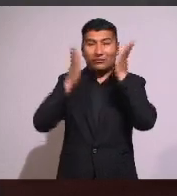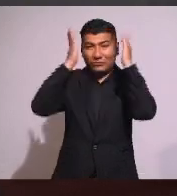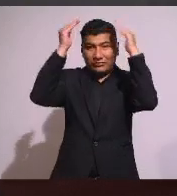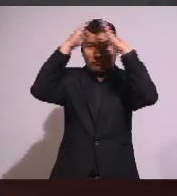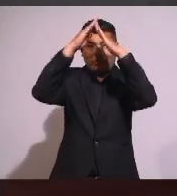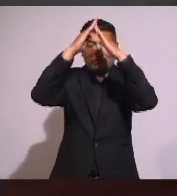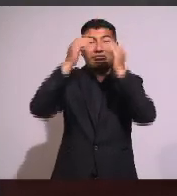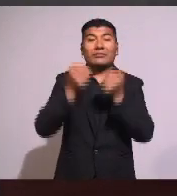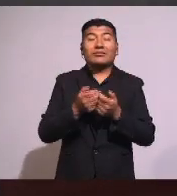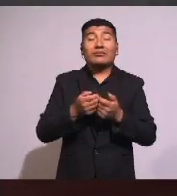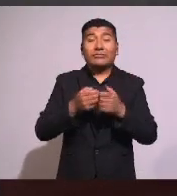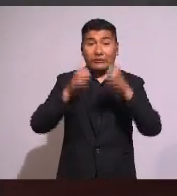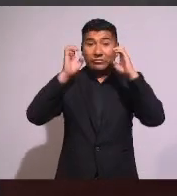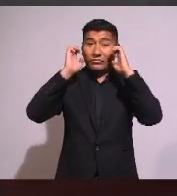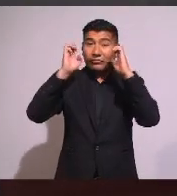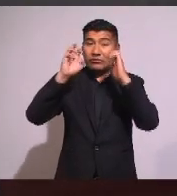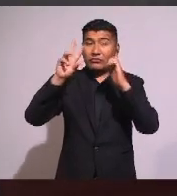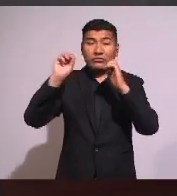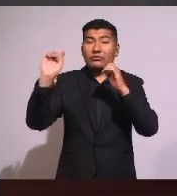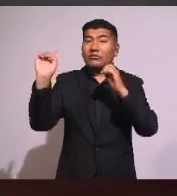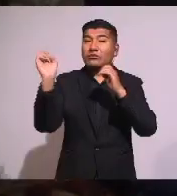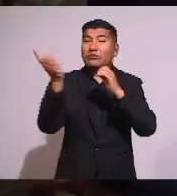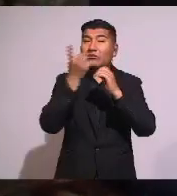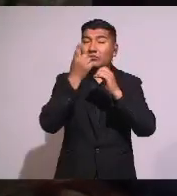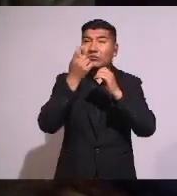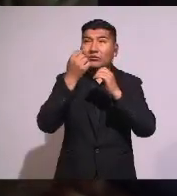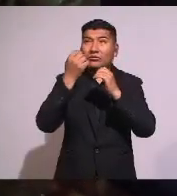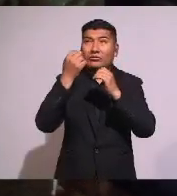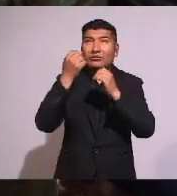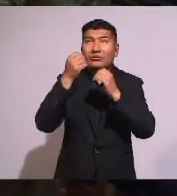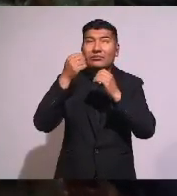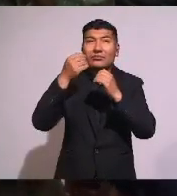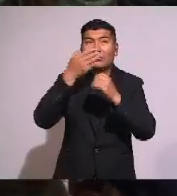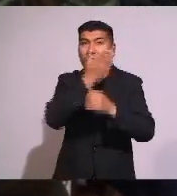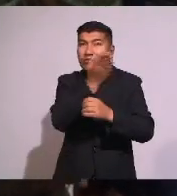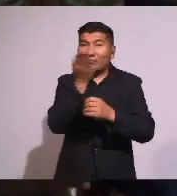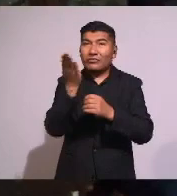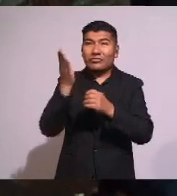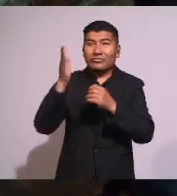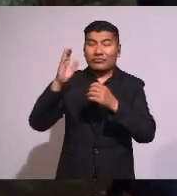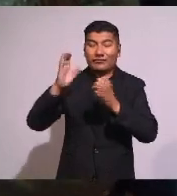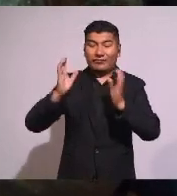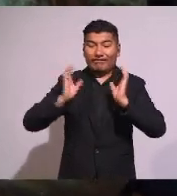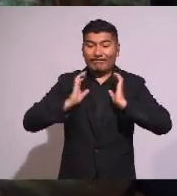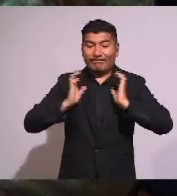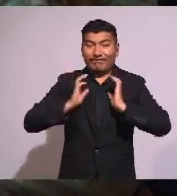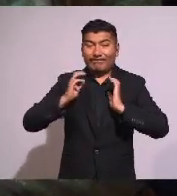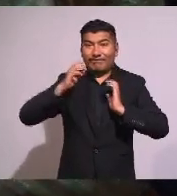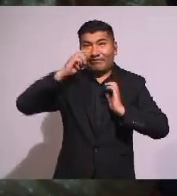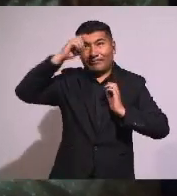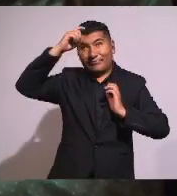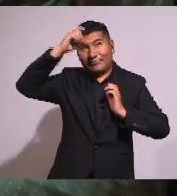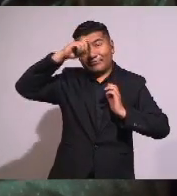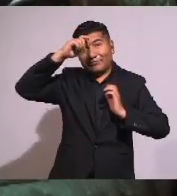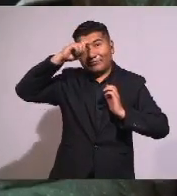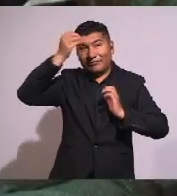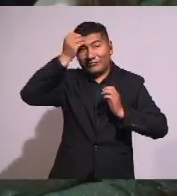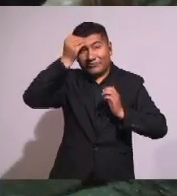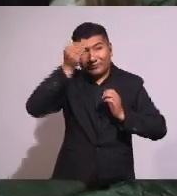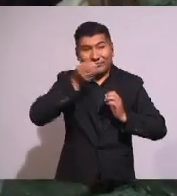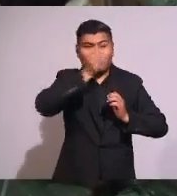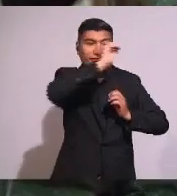la educación no se reduce a una transmisión de algunas habilidades o capacidades de hacer o para